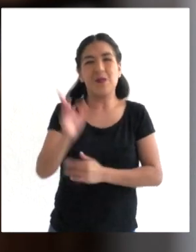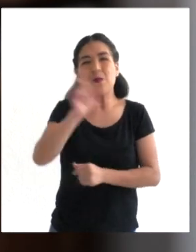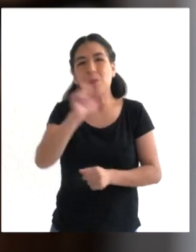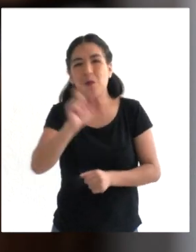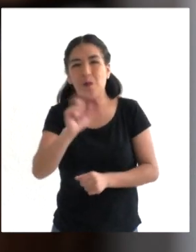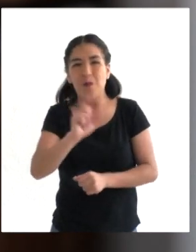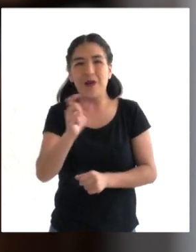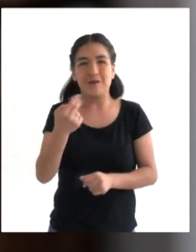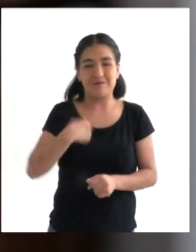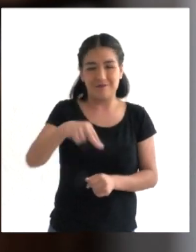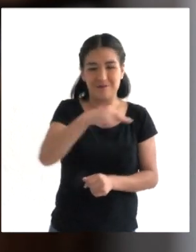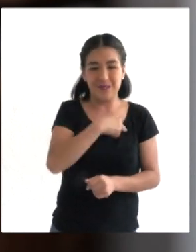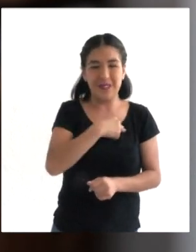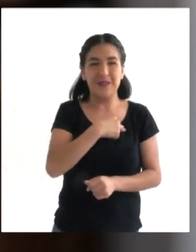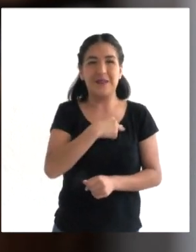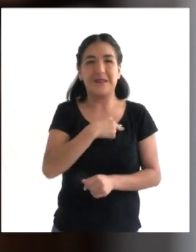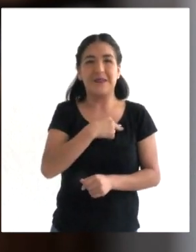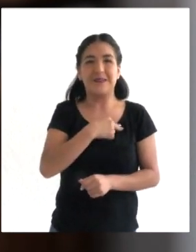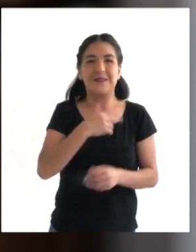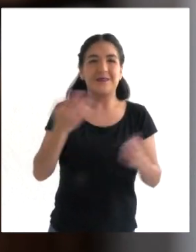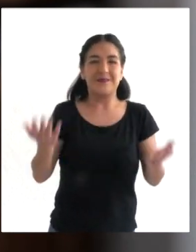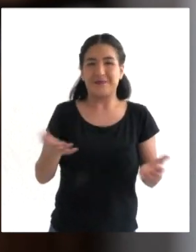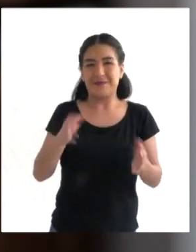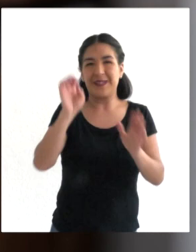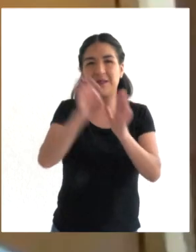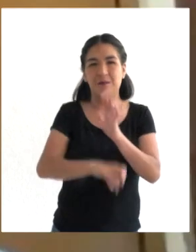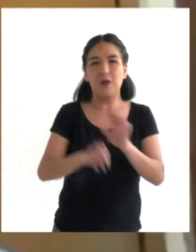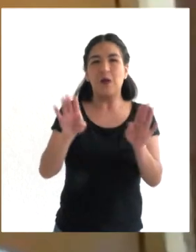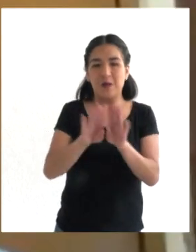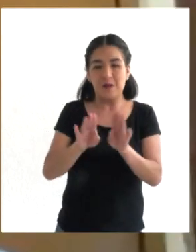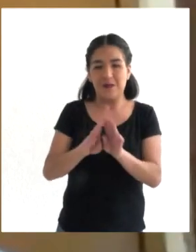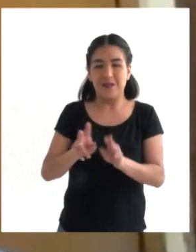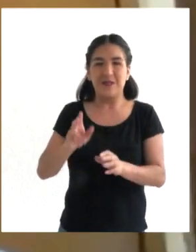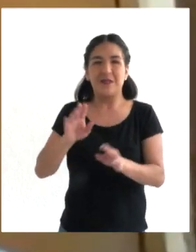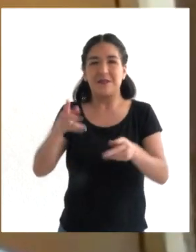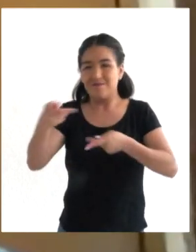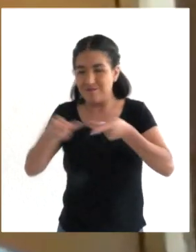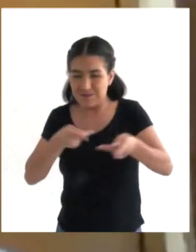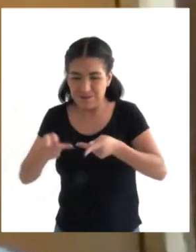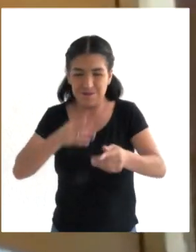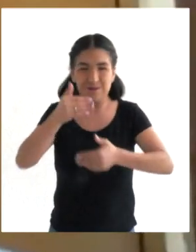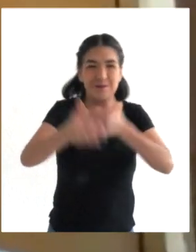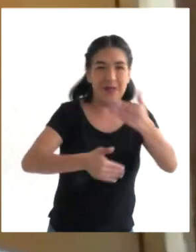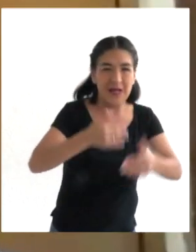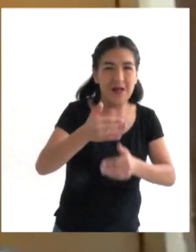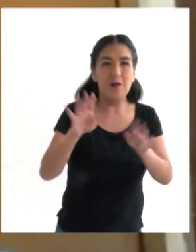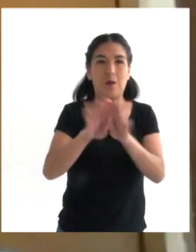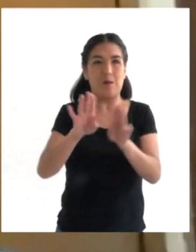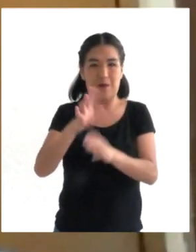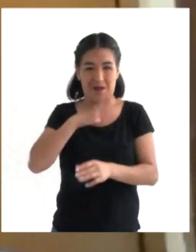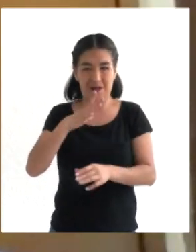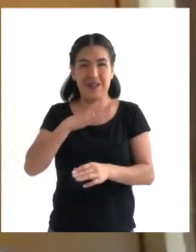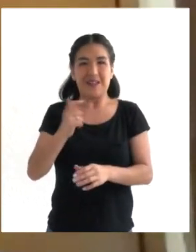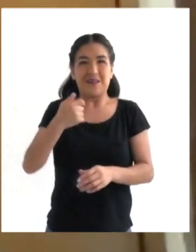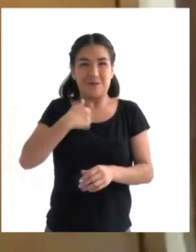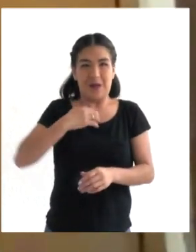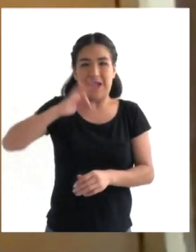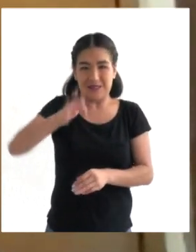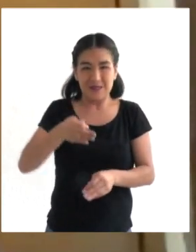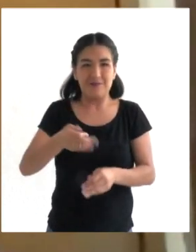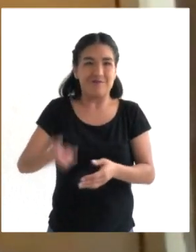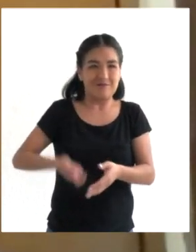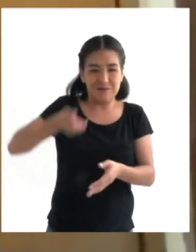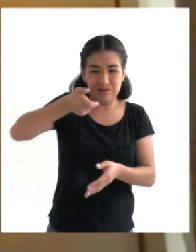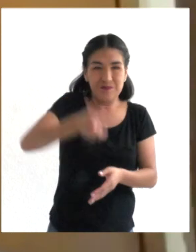cuando nosotros lo sabemos hacer, nuestros procedimientos, nuestros recursos de enfrentarlo no son